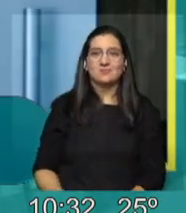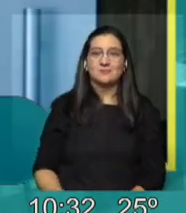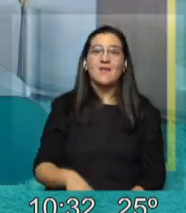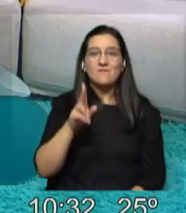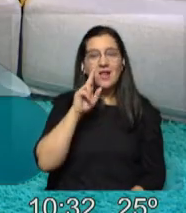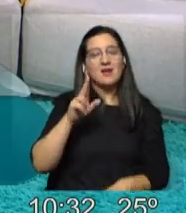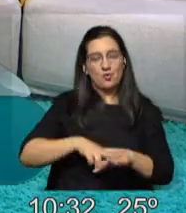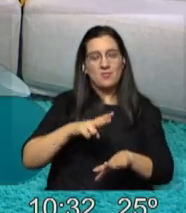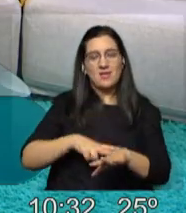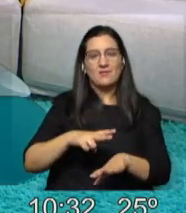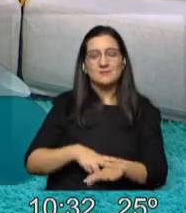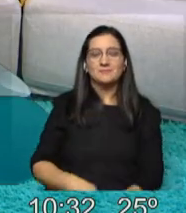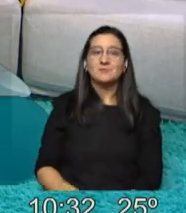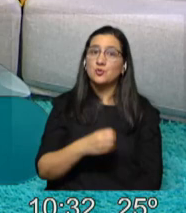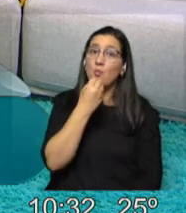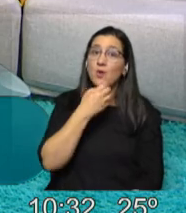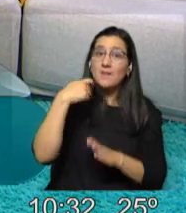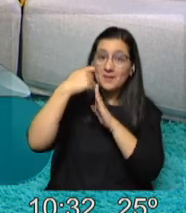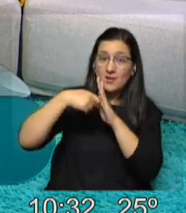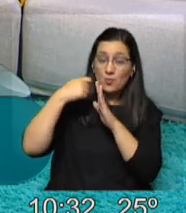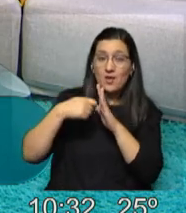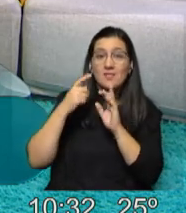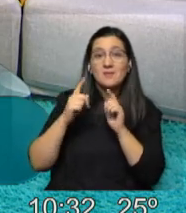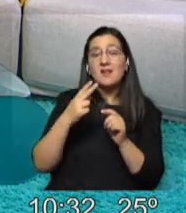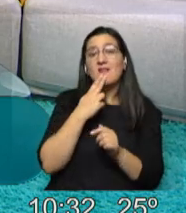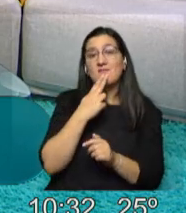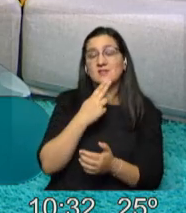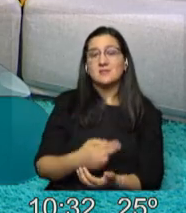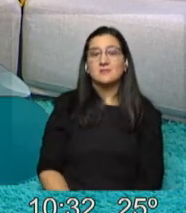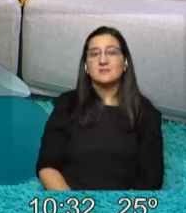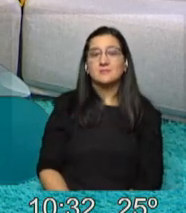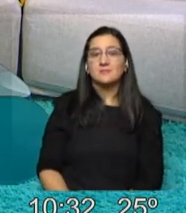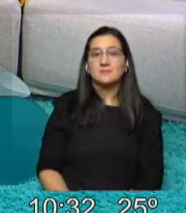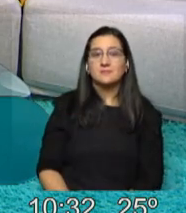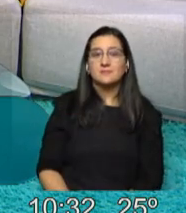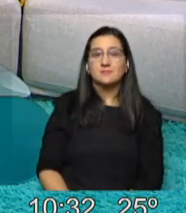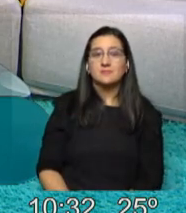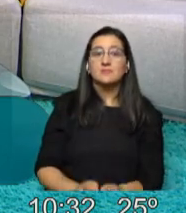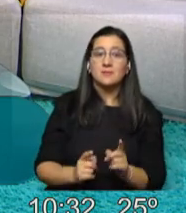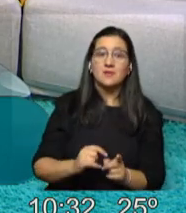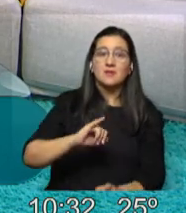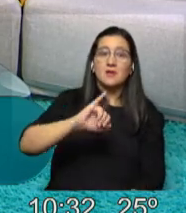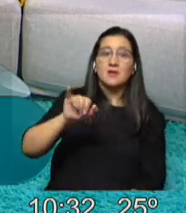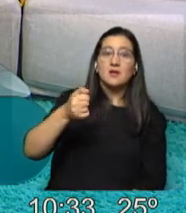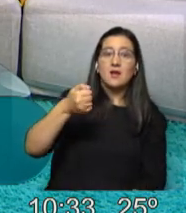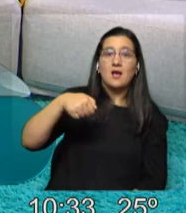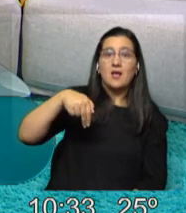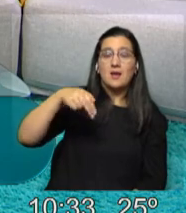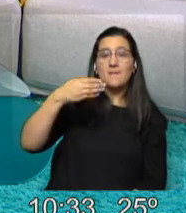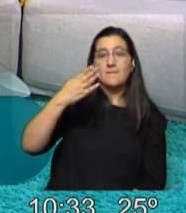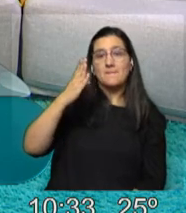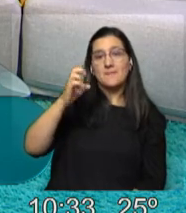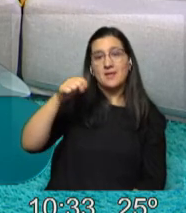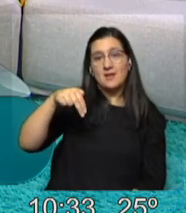Véanla, es una muy buena película, también está en Netflix. Ay, está Sean Penn en la peli. tiene un cameo por